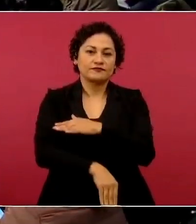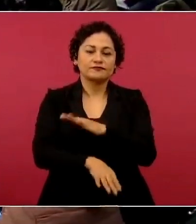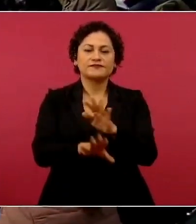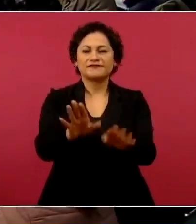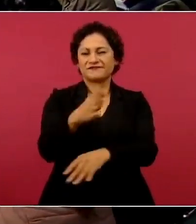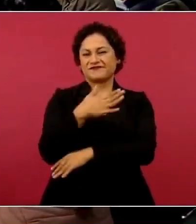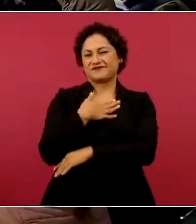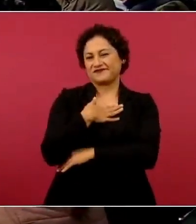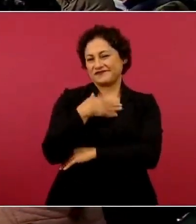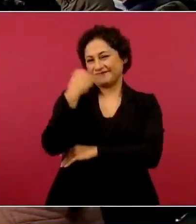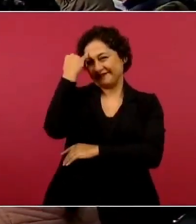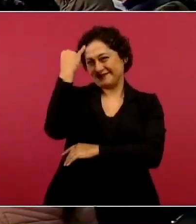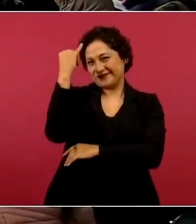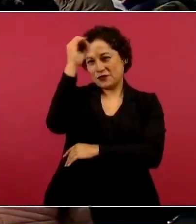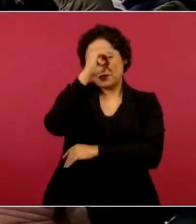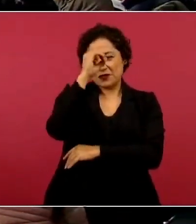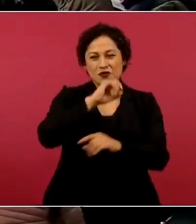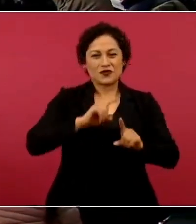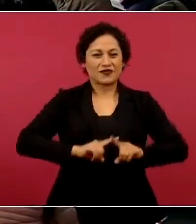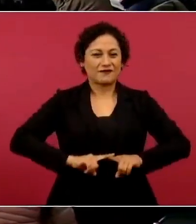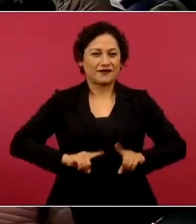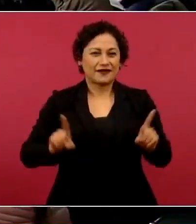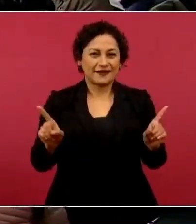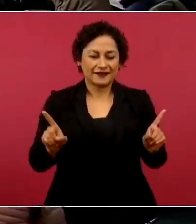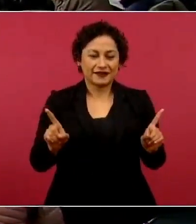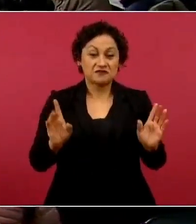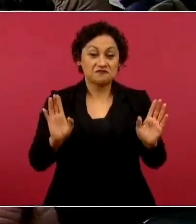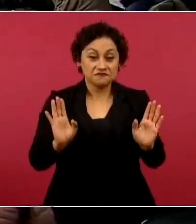eso, no fue